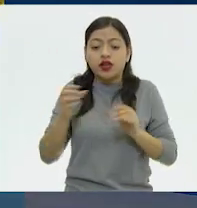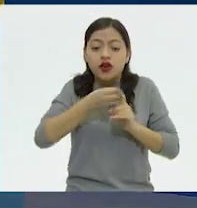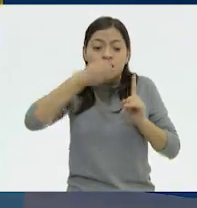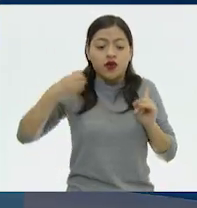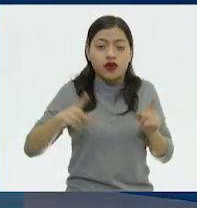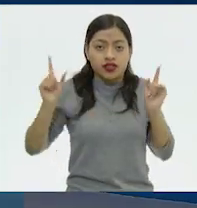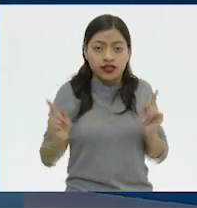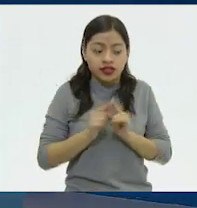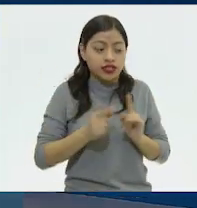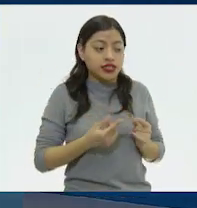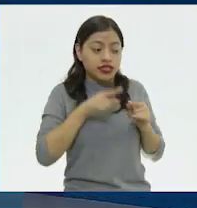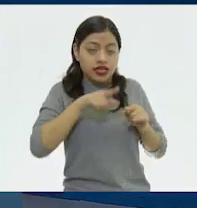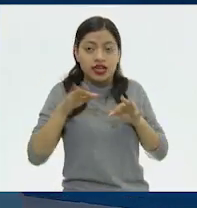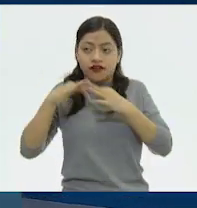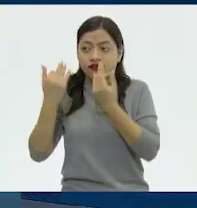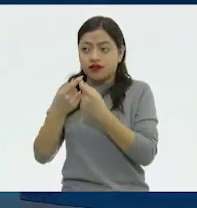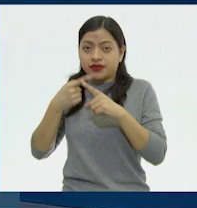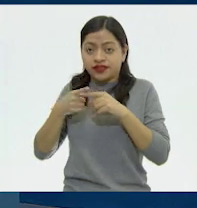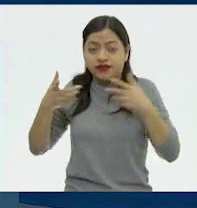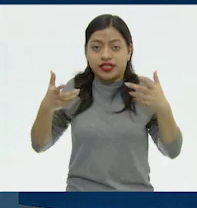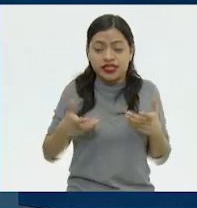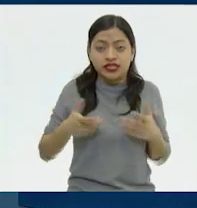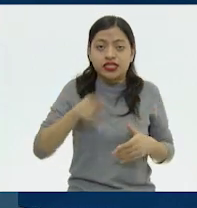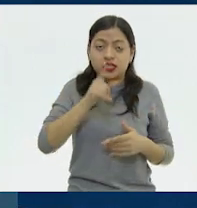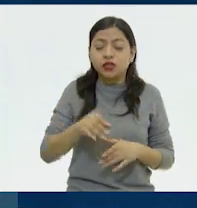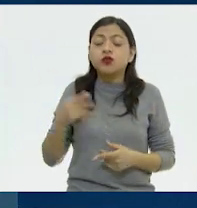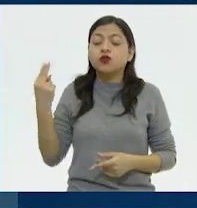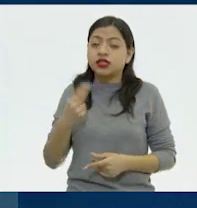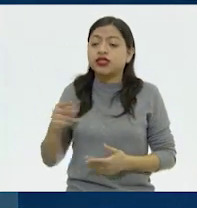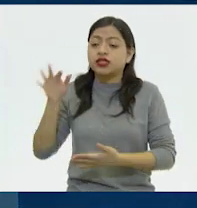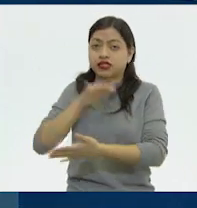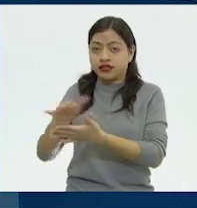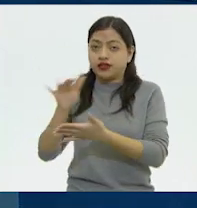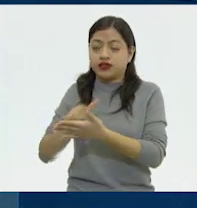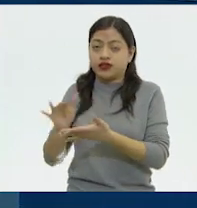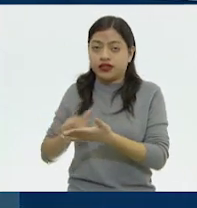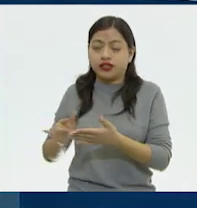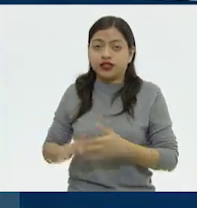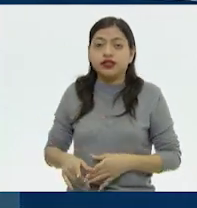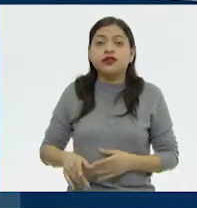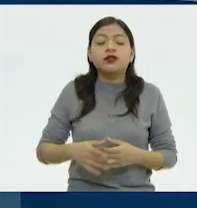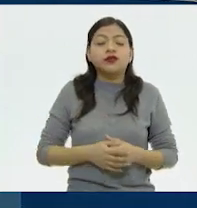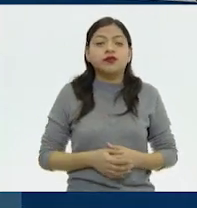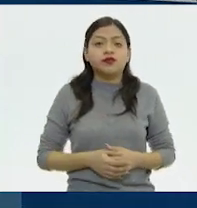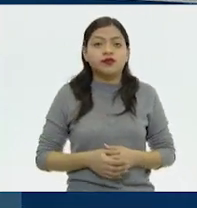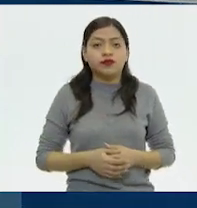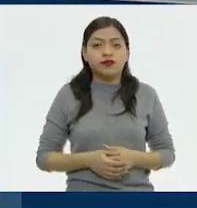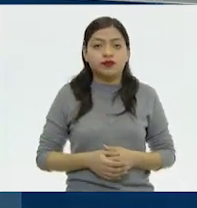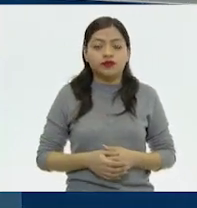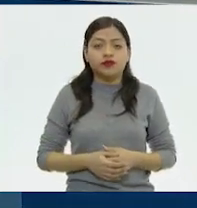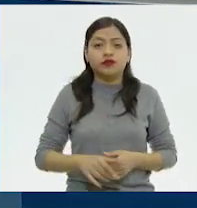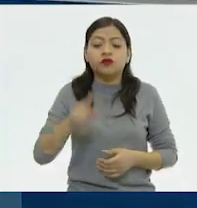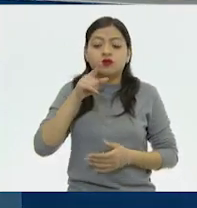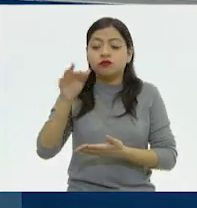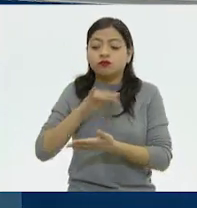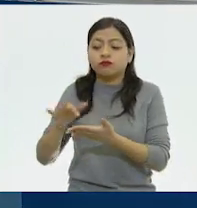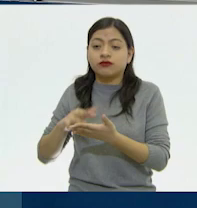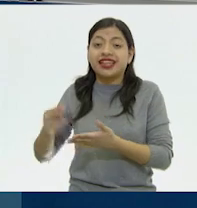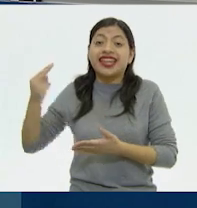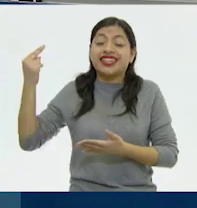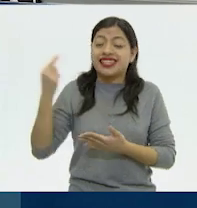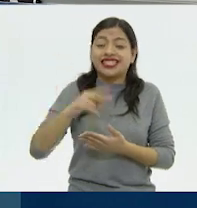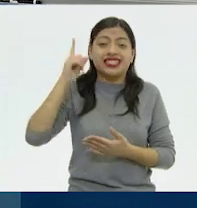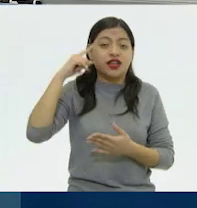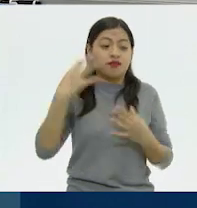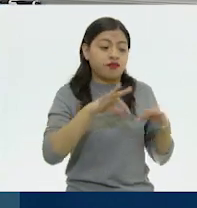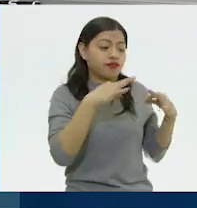La lectura detenida y atenta del texto original es, por ejemplo, una habilidad básica para el autoestudio. Otro de